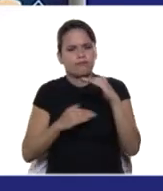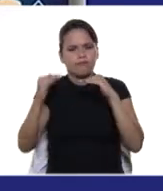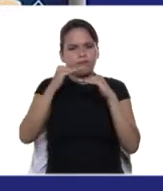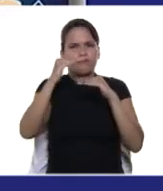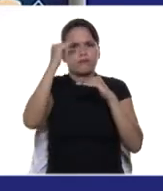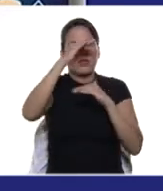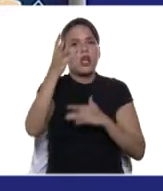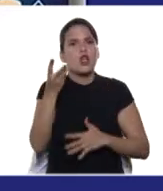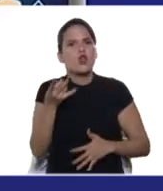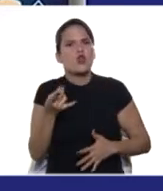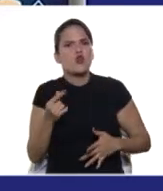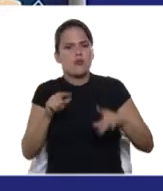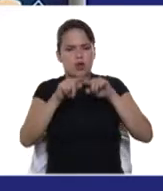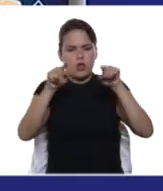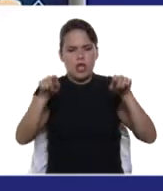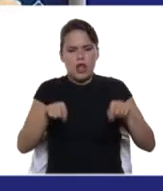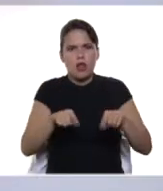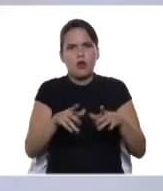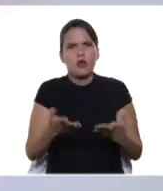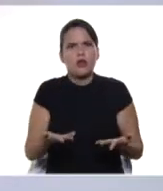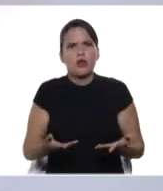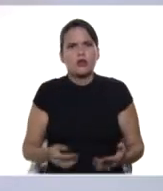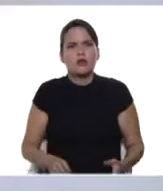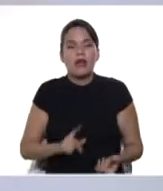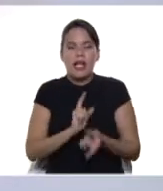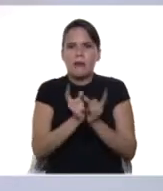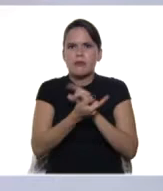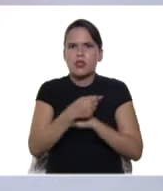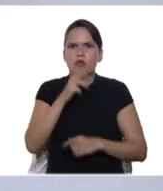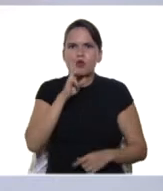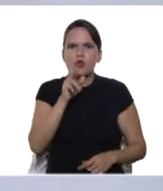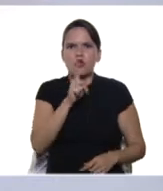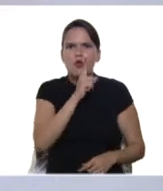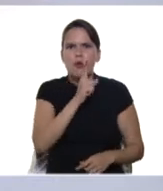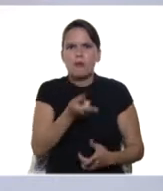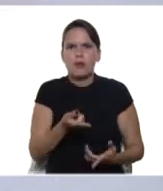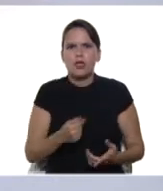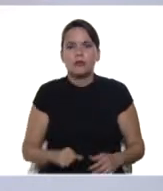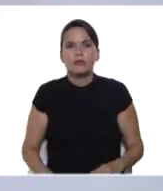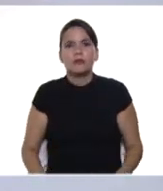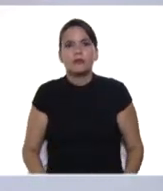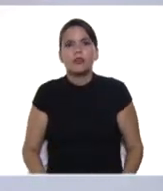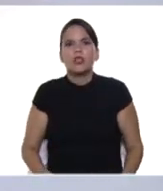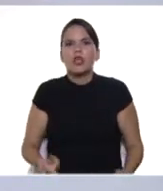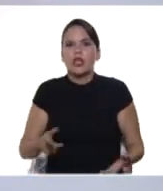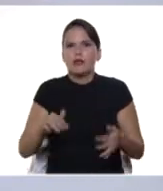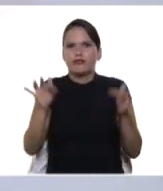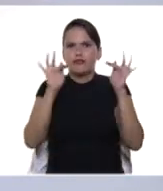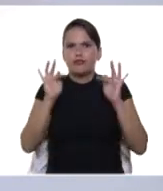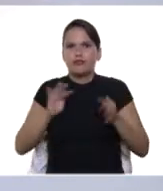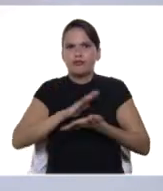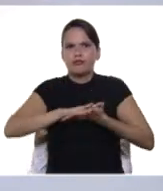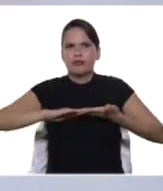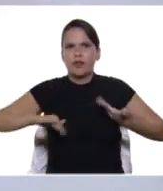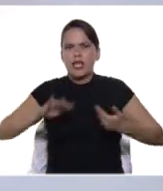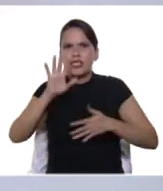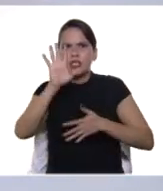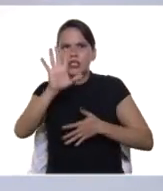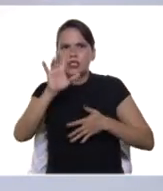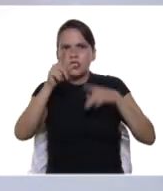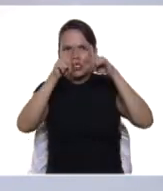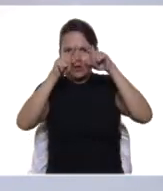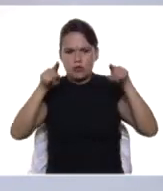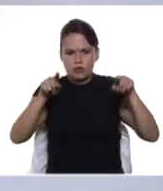de lados y va a ir variando su nombre. Por lo menos aquí tenemos el pentágono. También tenemos el